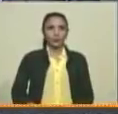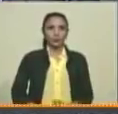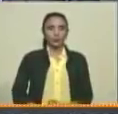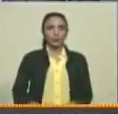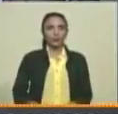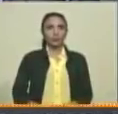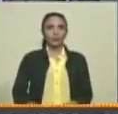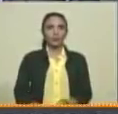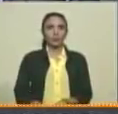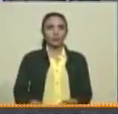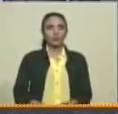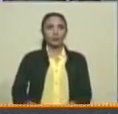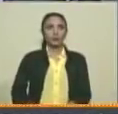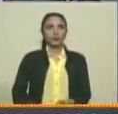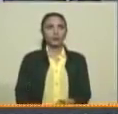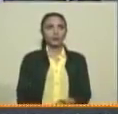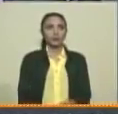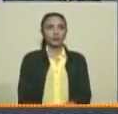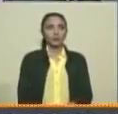habrá estabilidad.